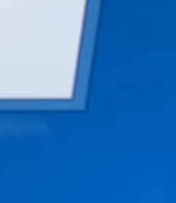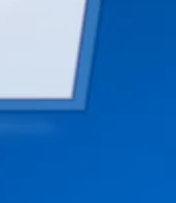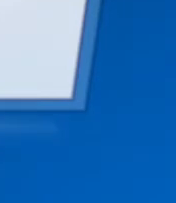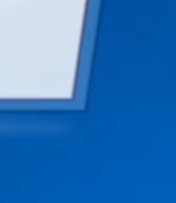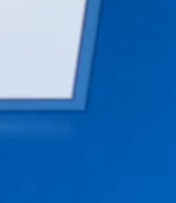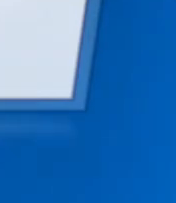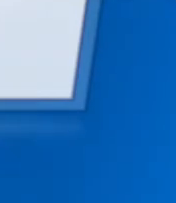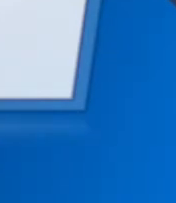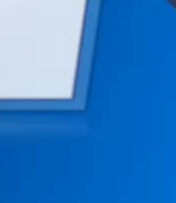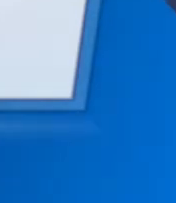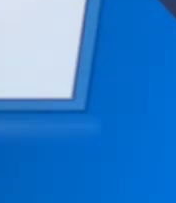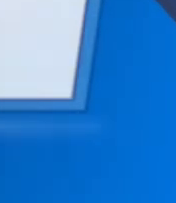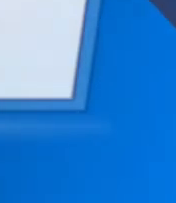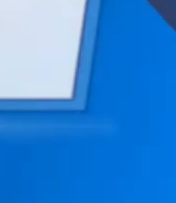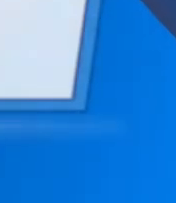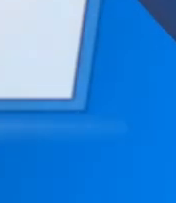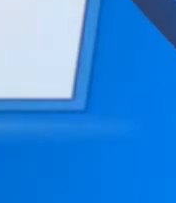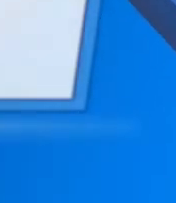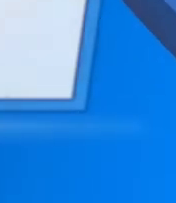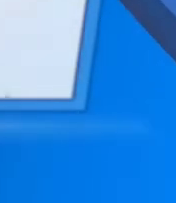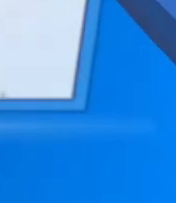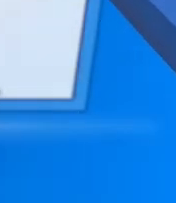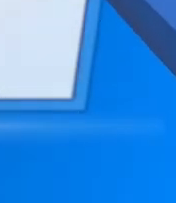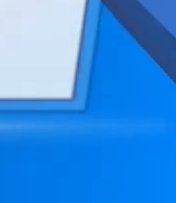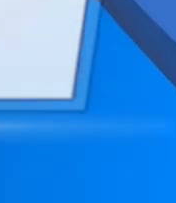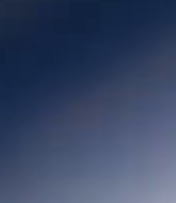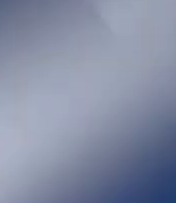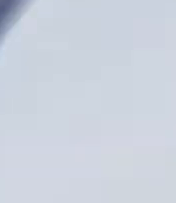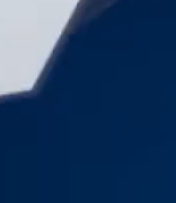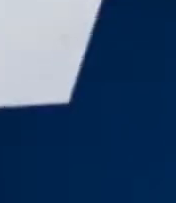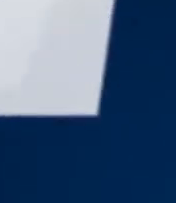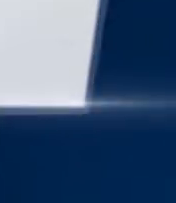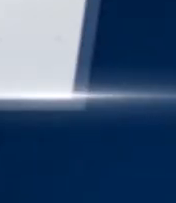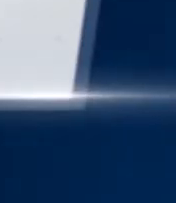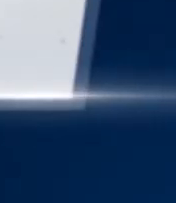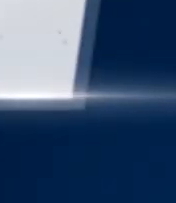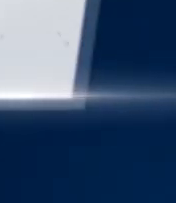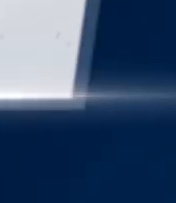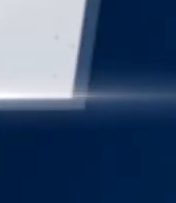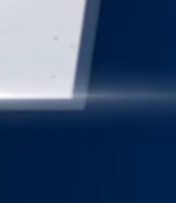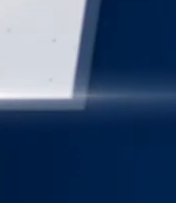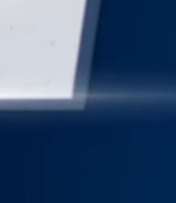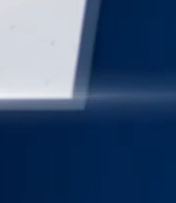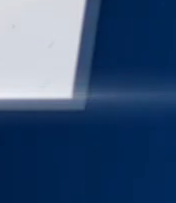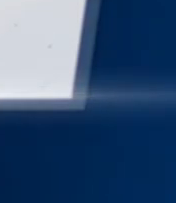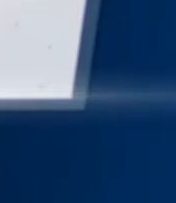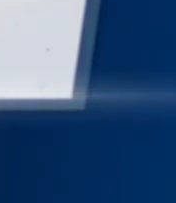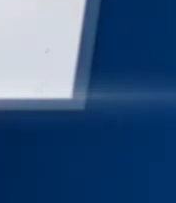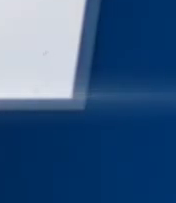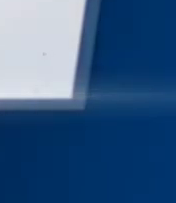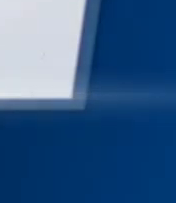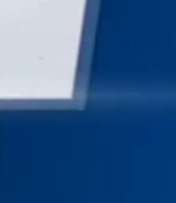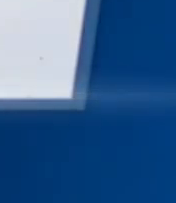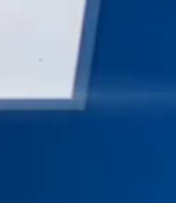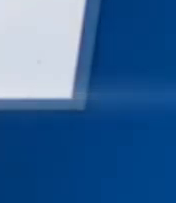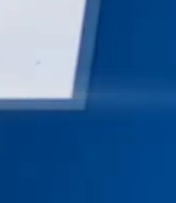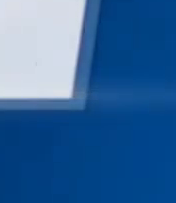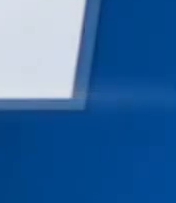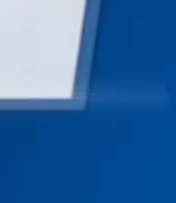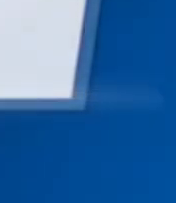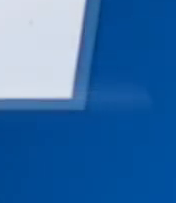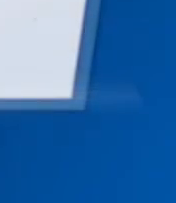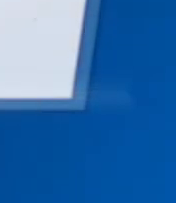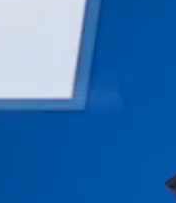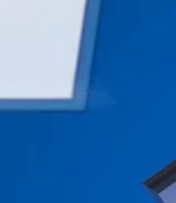proyecto de ley de lucha contra el cáncer. Esto será en el Salón José Mejía Lequerica del Palacio Legislativo. 15 horas, Comisión